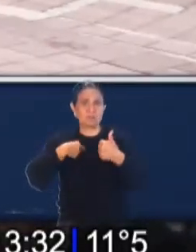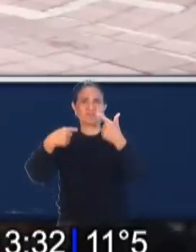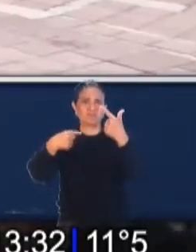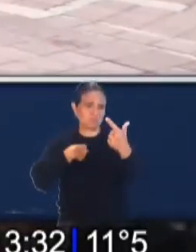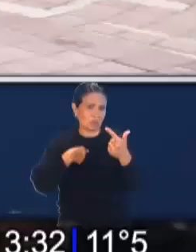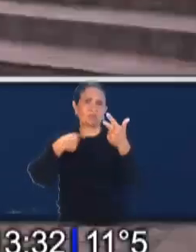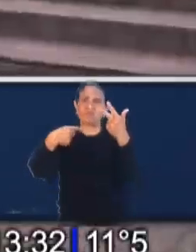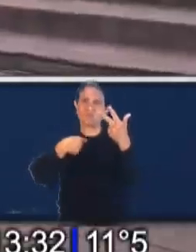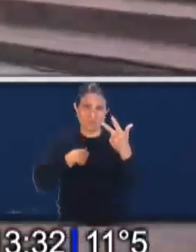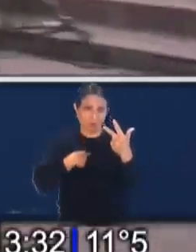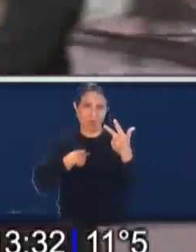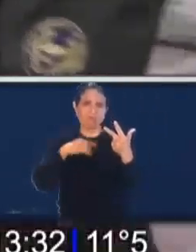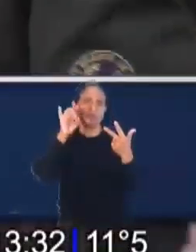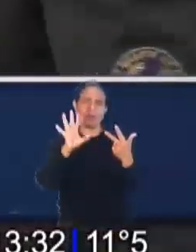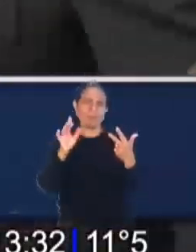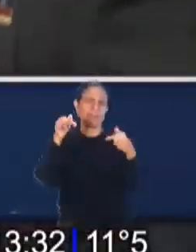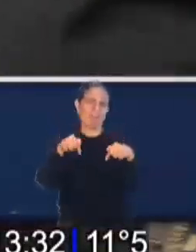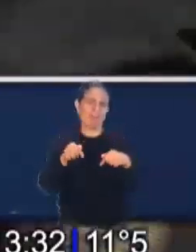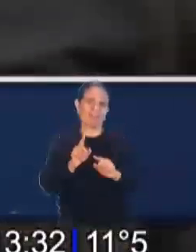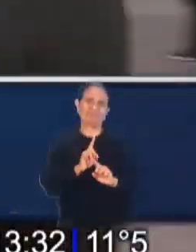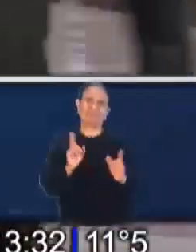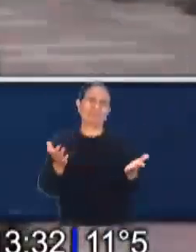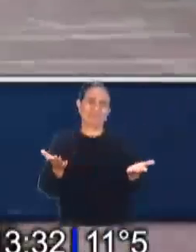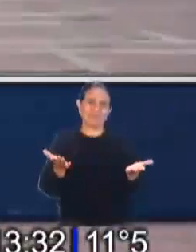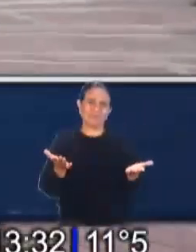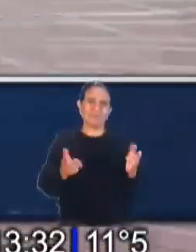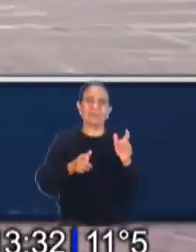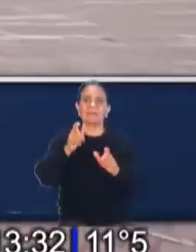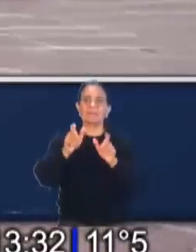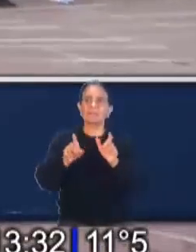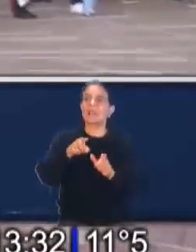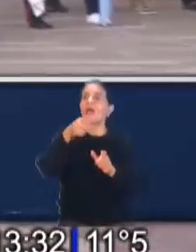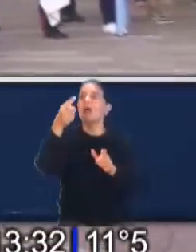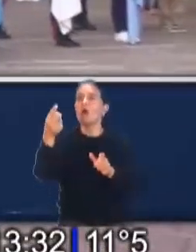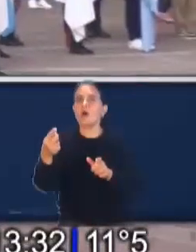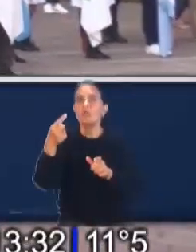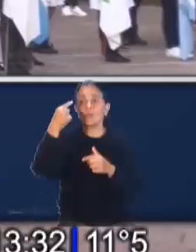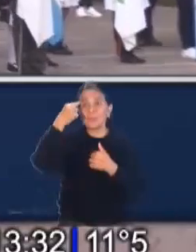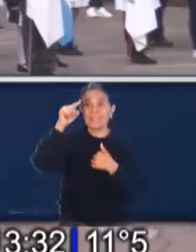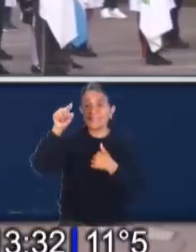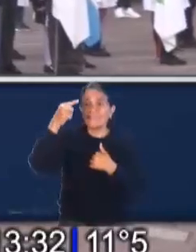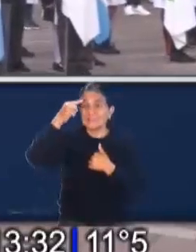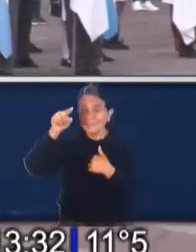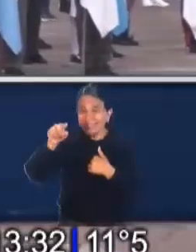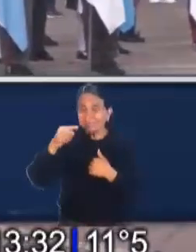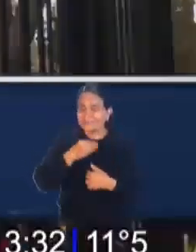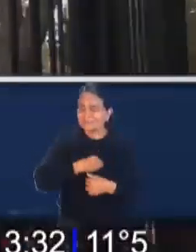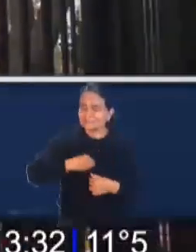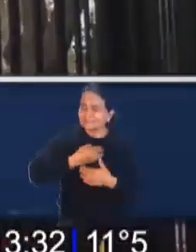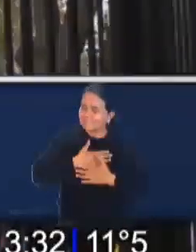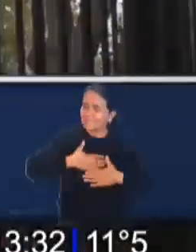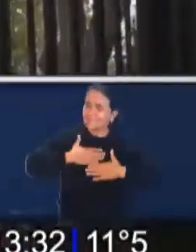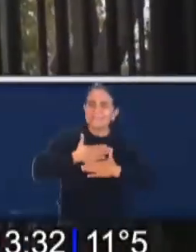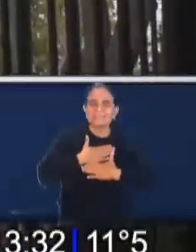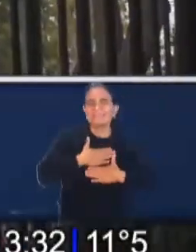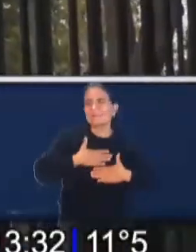yo, primero yo. Y la solidaridad y el mirar por el otro y el sentir compasión. Por el otro,